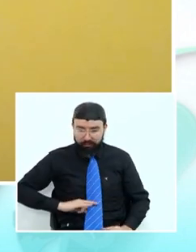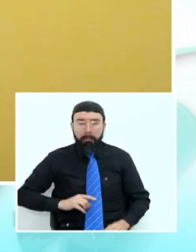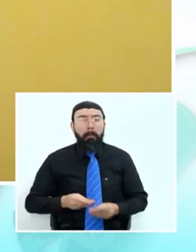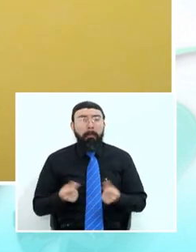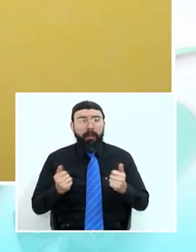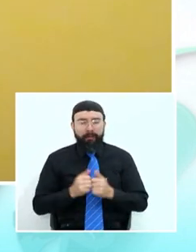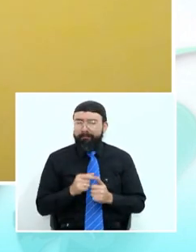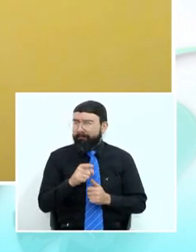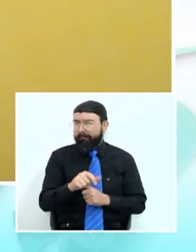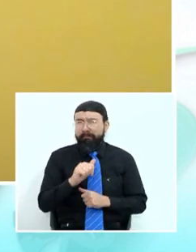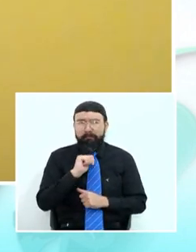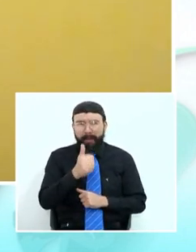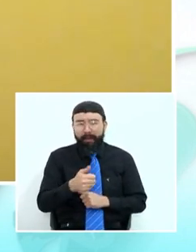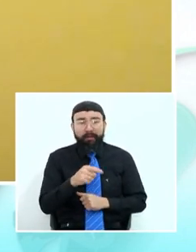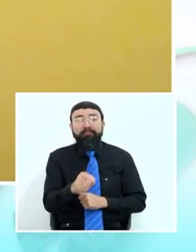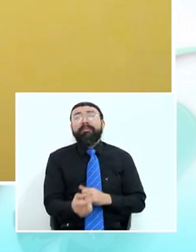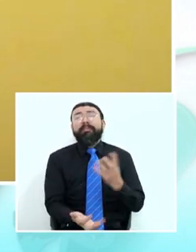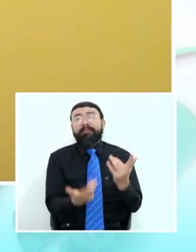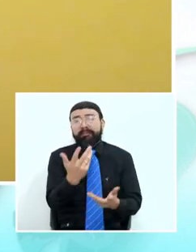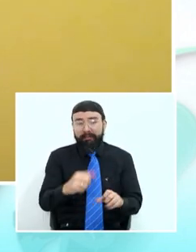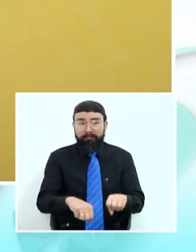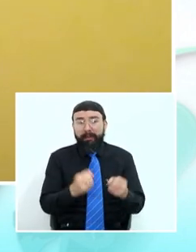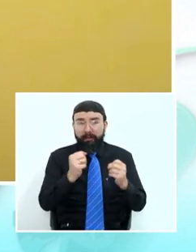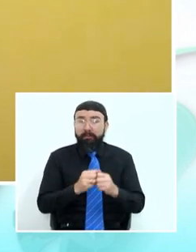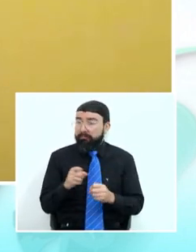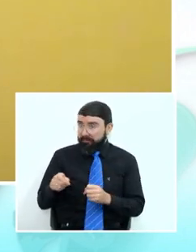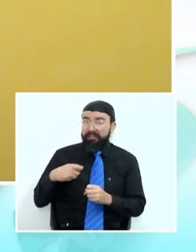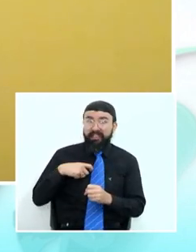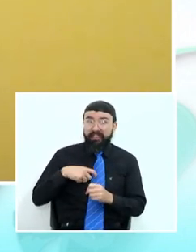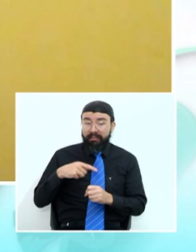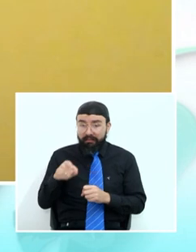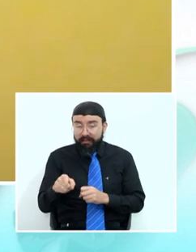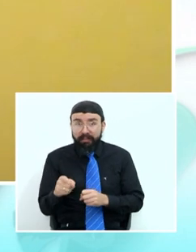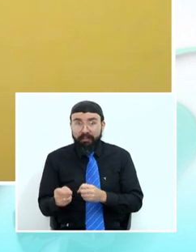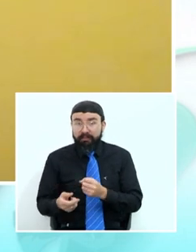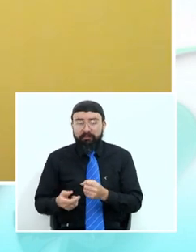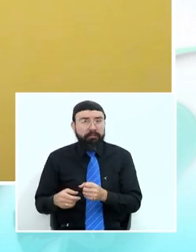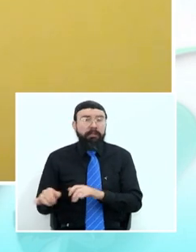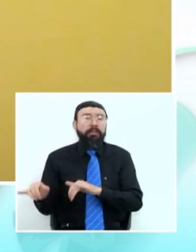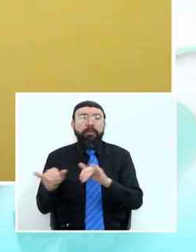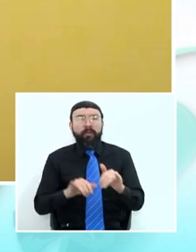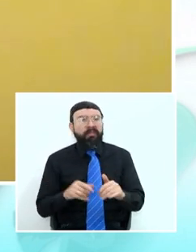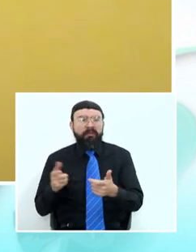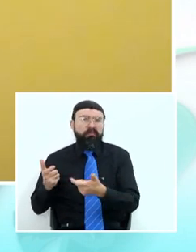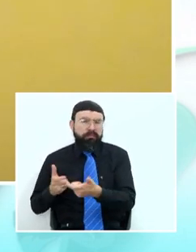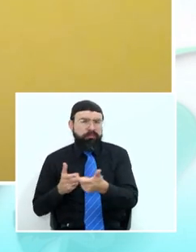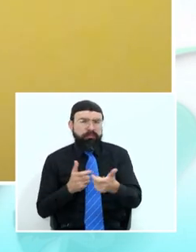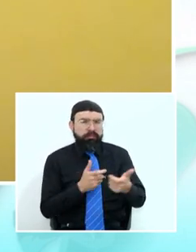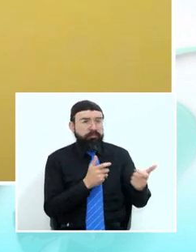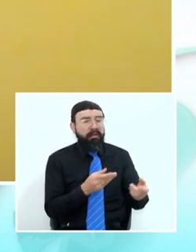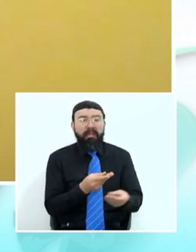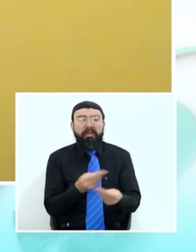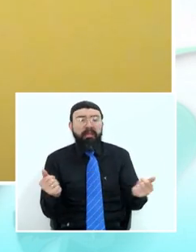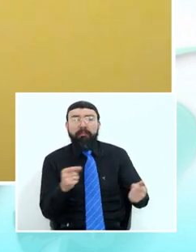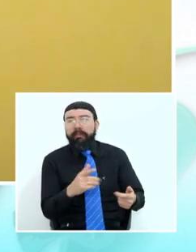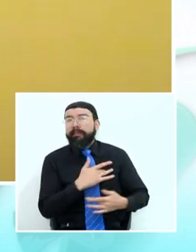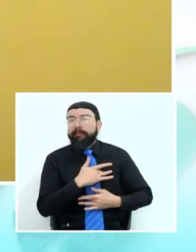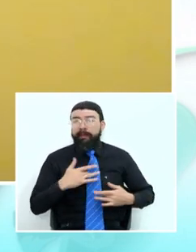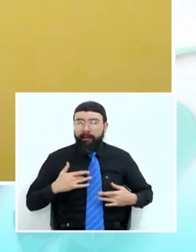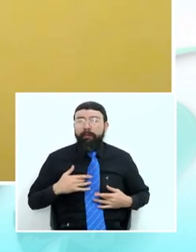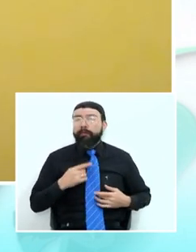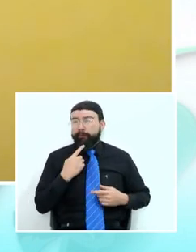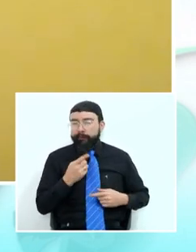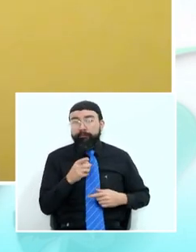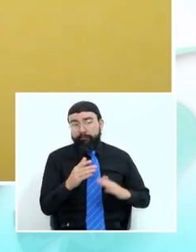cocina. Y yo siempre he dicho que tener un microondas en la cocina es como tener una ametralladora para acabar con la salud de ese